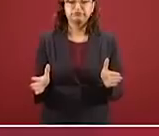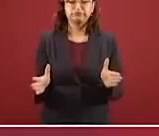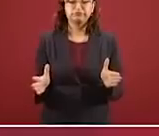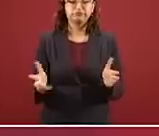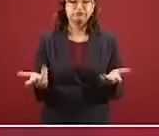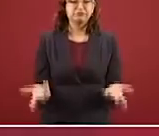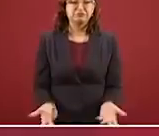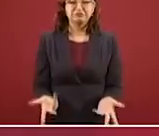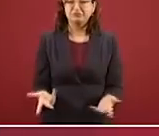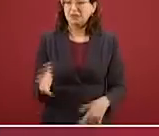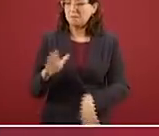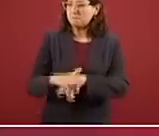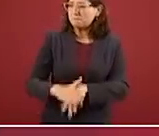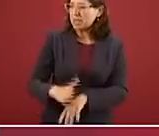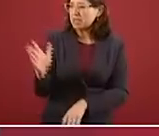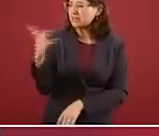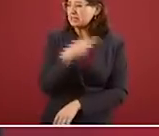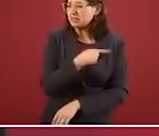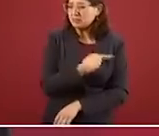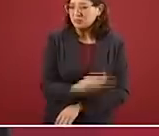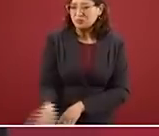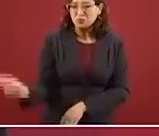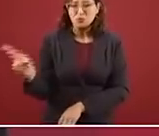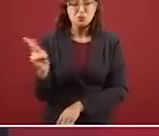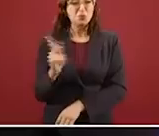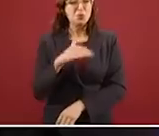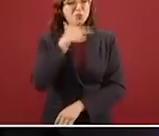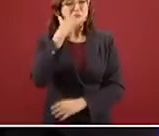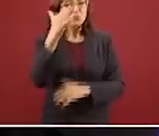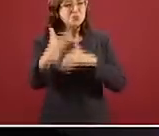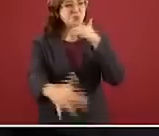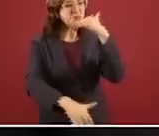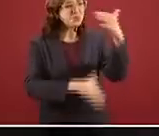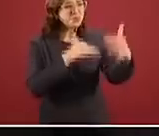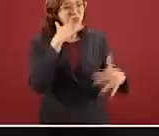además de la pobreza y de la corrupción,